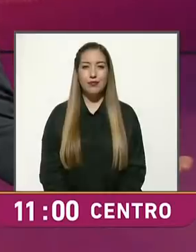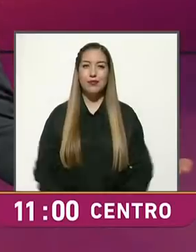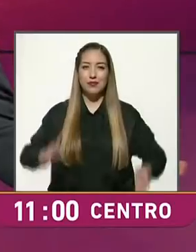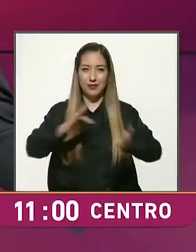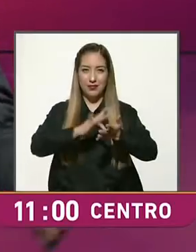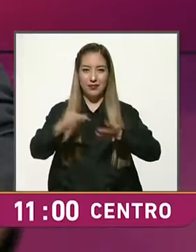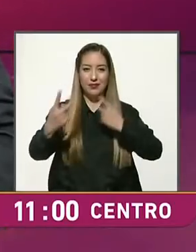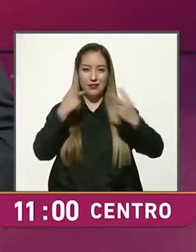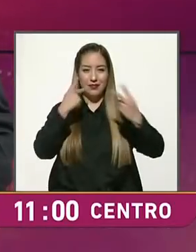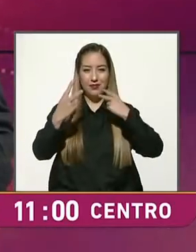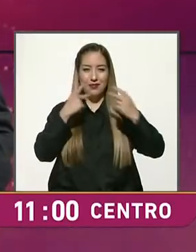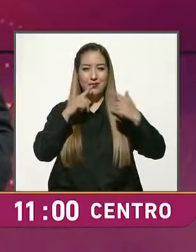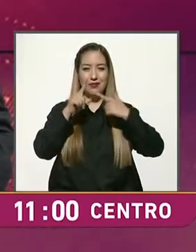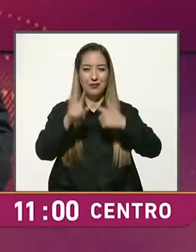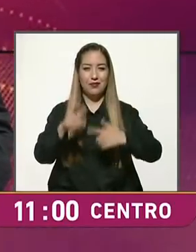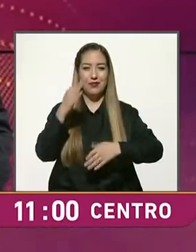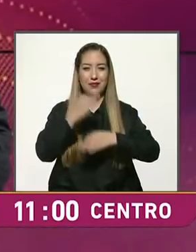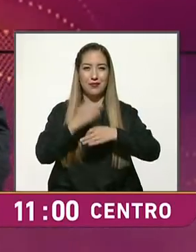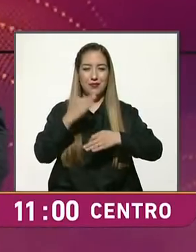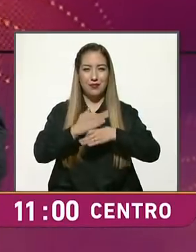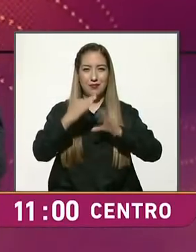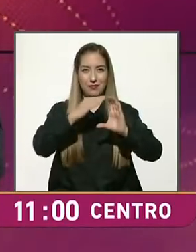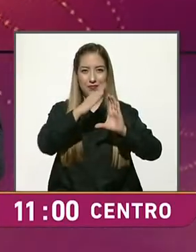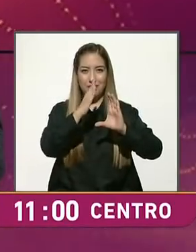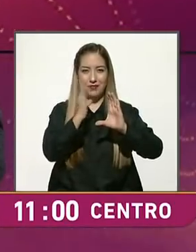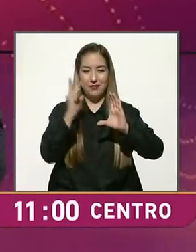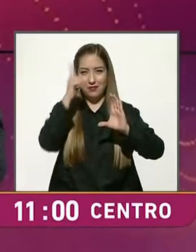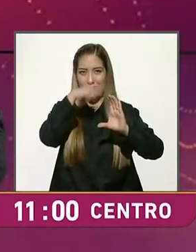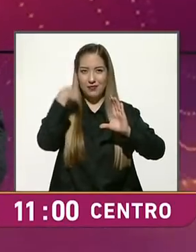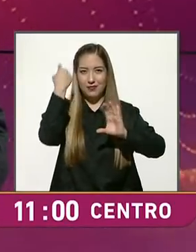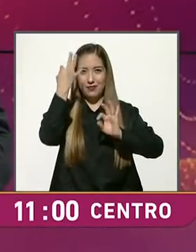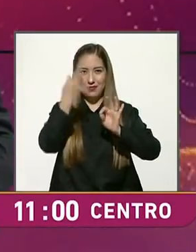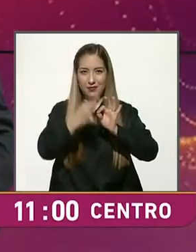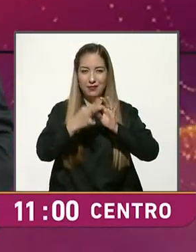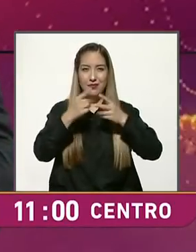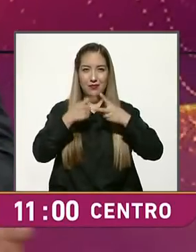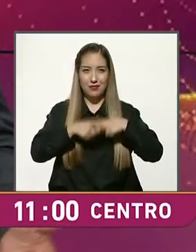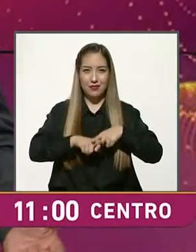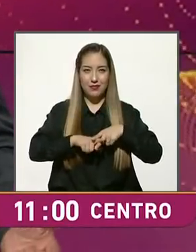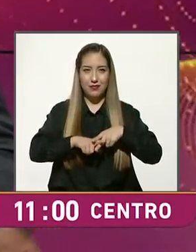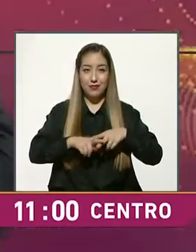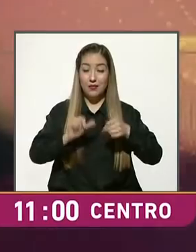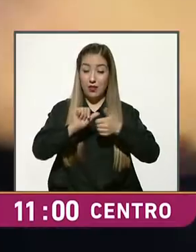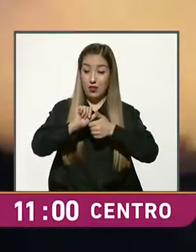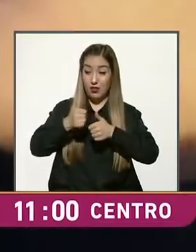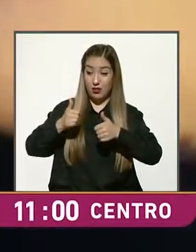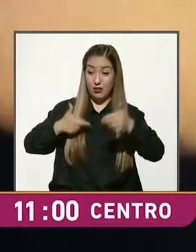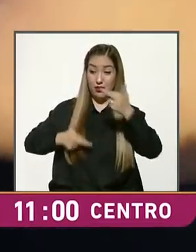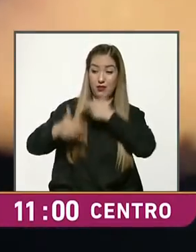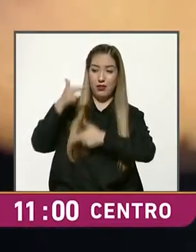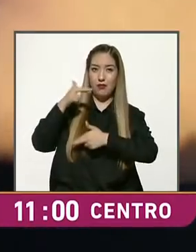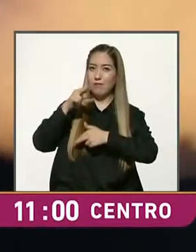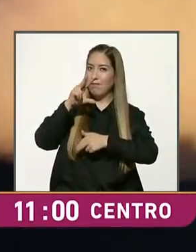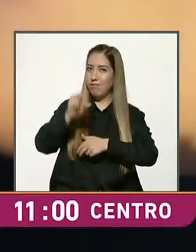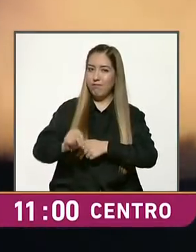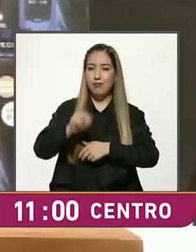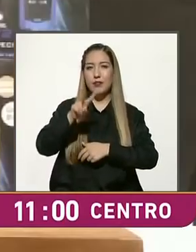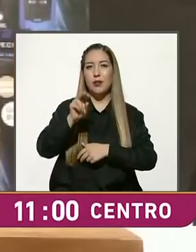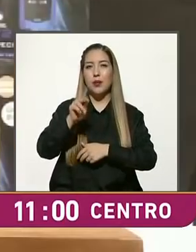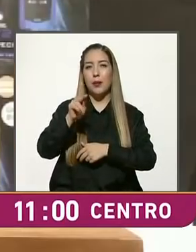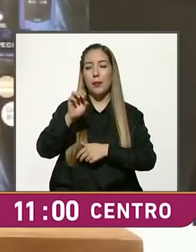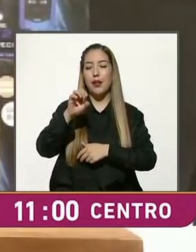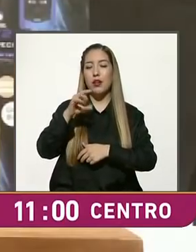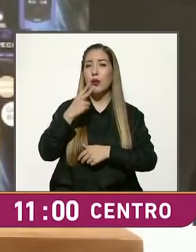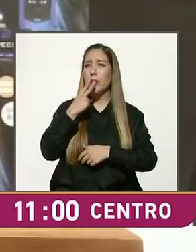Gracias por sintonizarnos. Esto es Cada Hora en la Hora. Iniciamos. No hay marcha atrás. El vapeo es dañino. Así lo reiteró